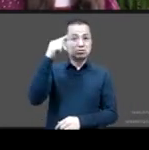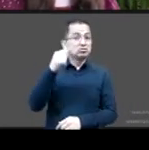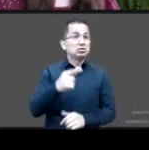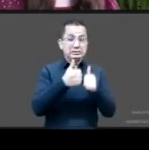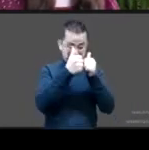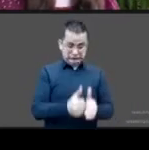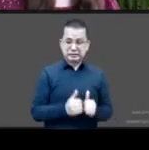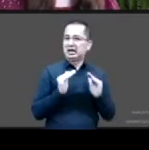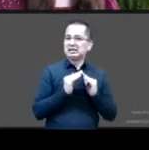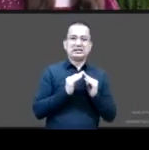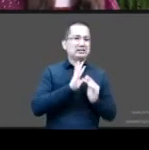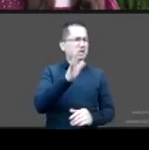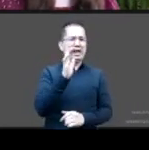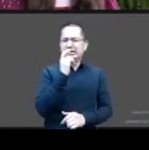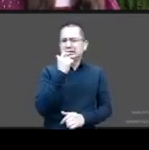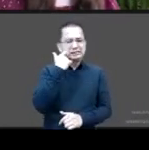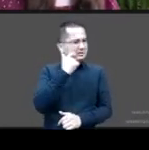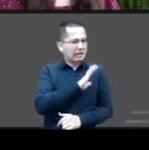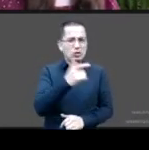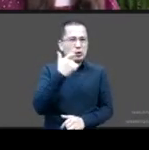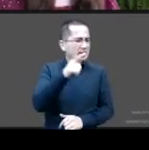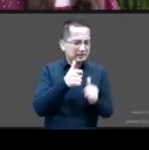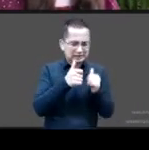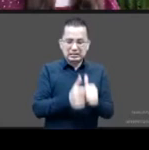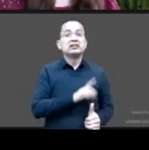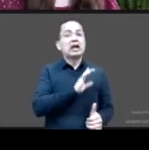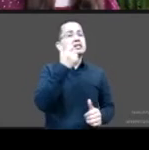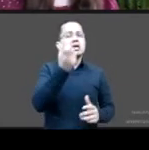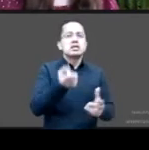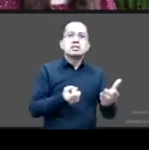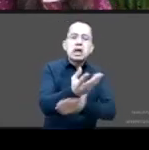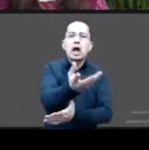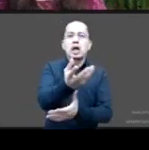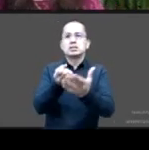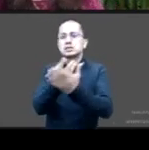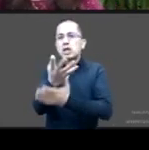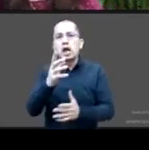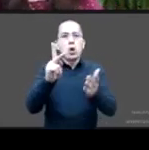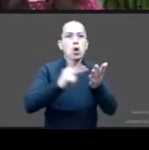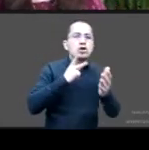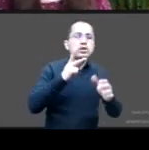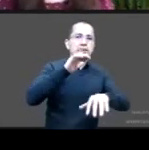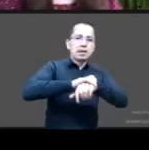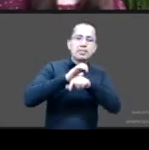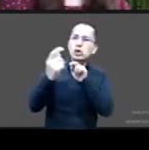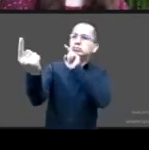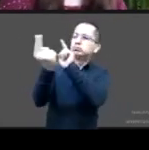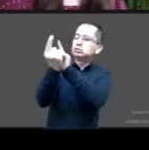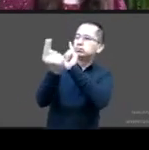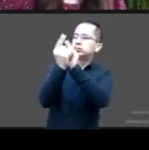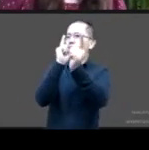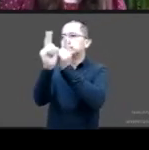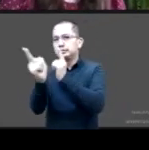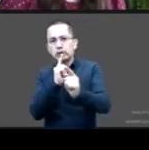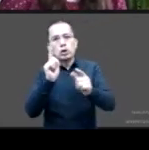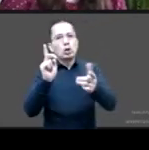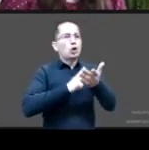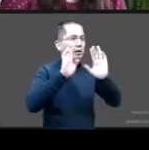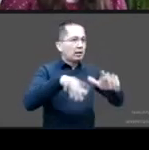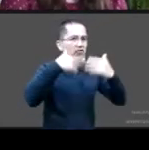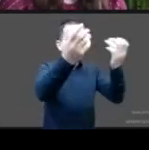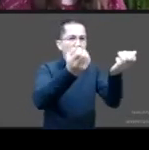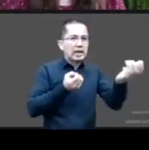ver a sus amigos entrar en contacto con la naturaleza y aprender con seguir adelante con sus planes